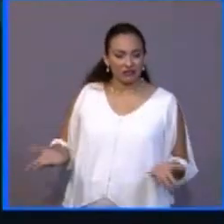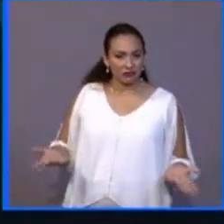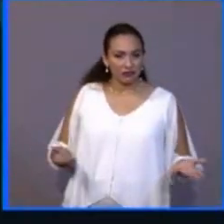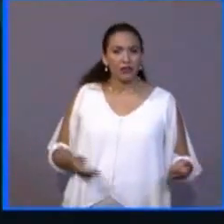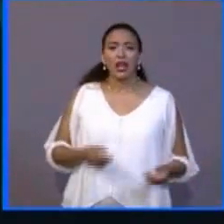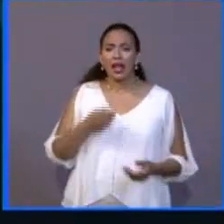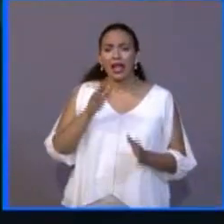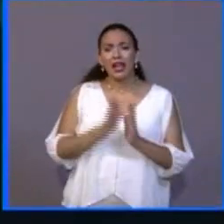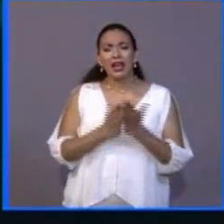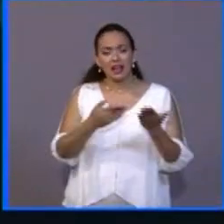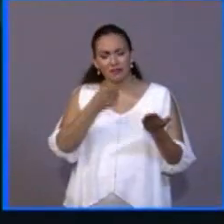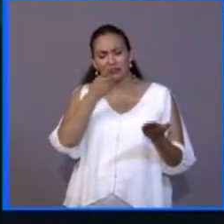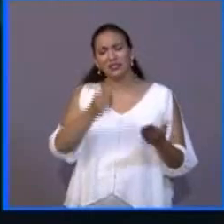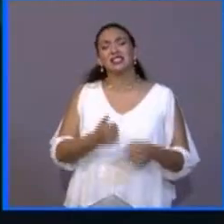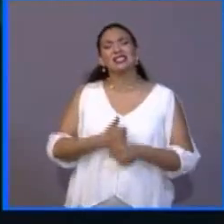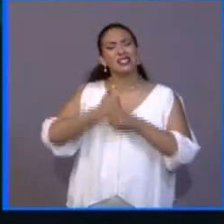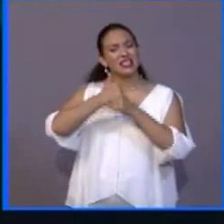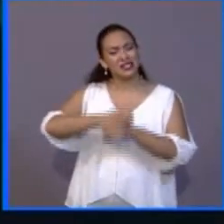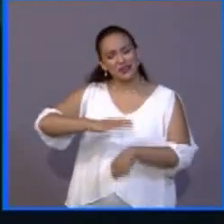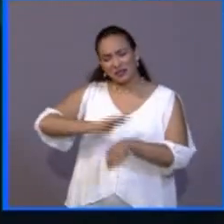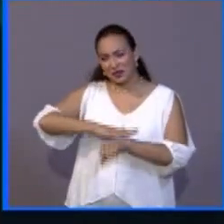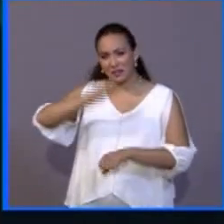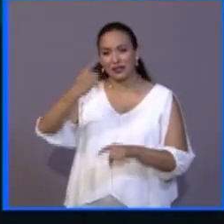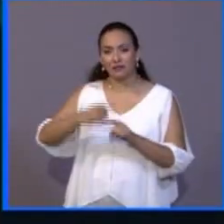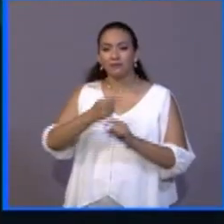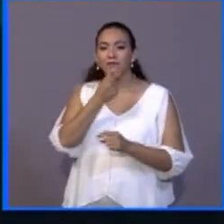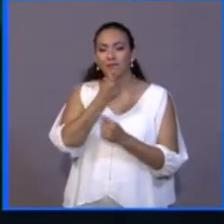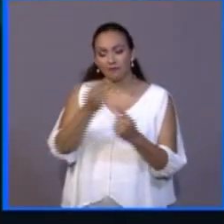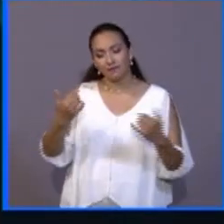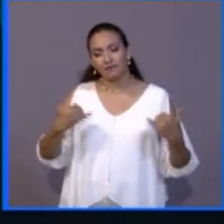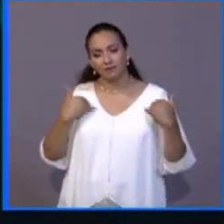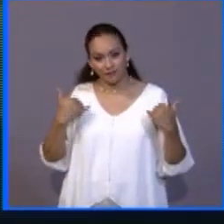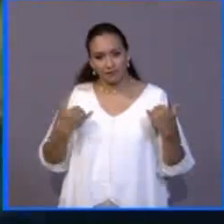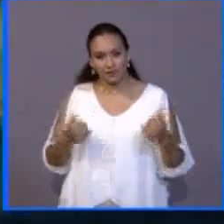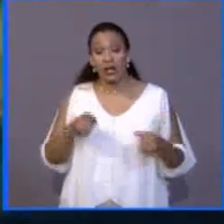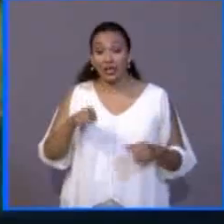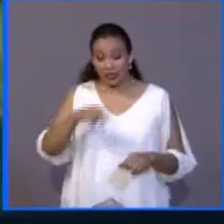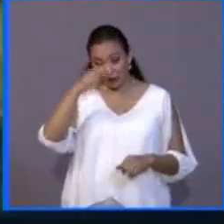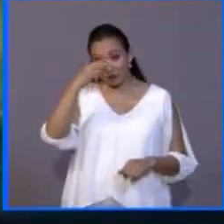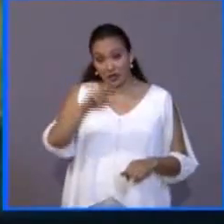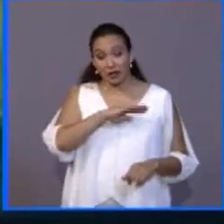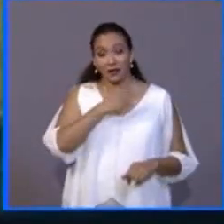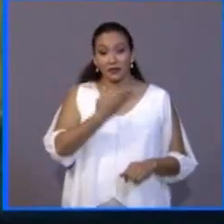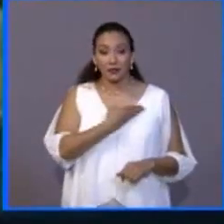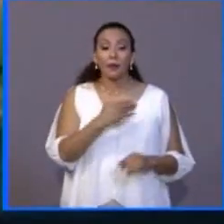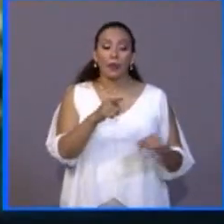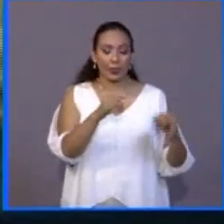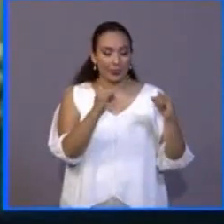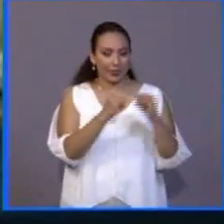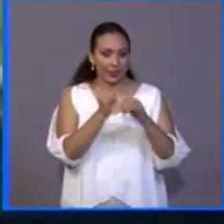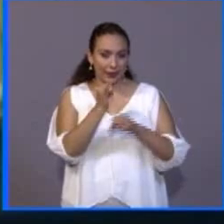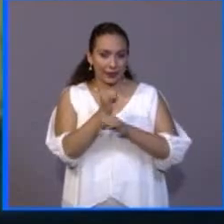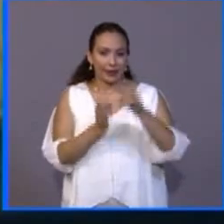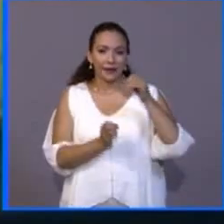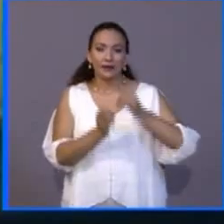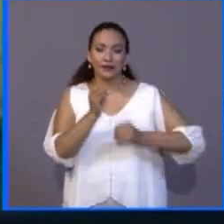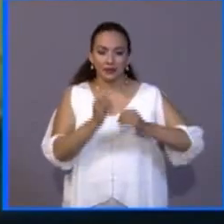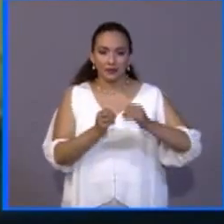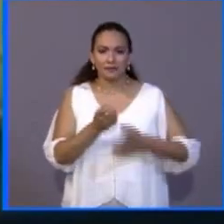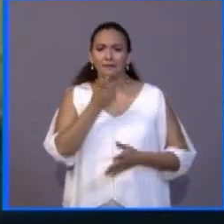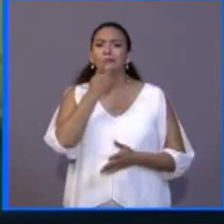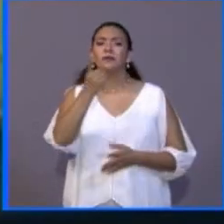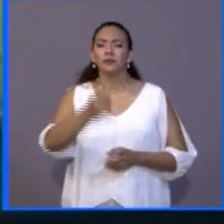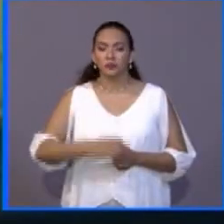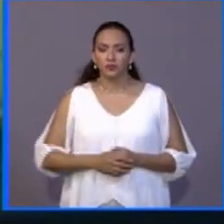más vulnerables, niñez y adolescencia migrante no acompañada en México y España. En el Instituto de Investigaciones Jurídicas